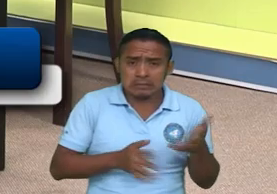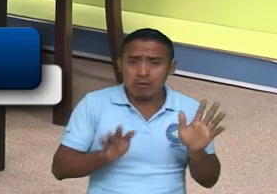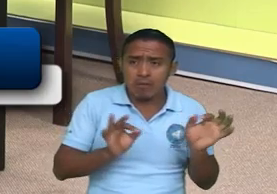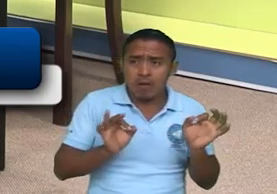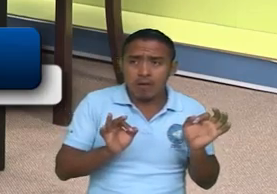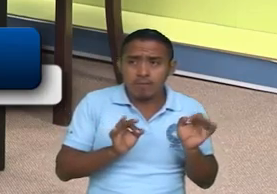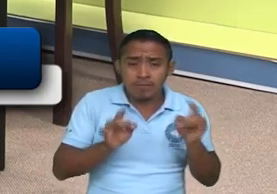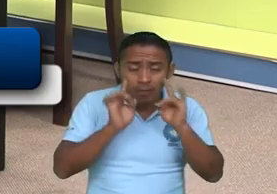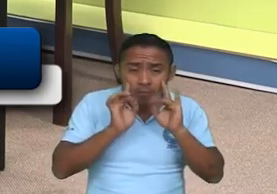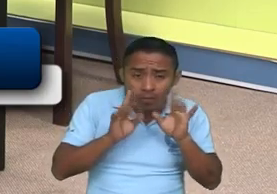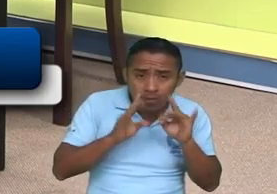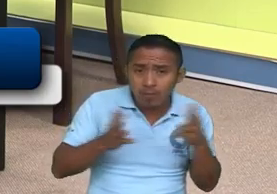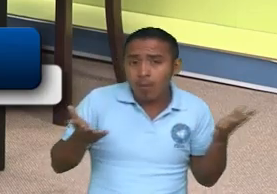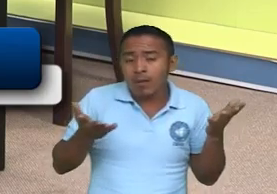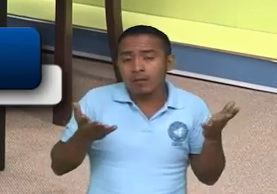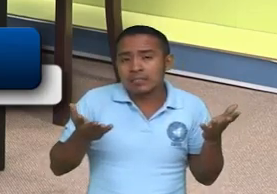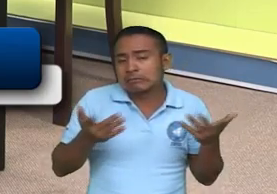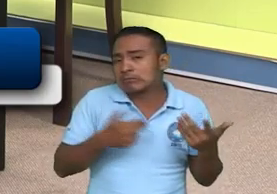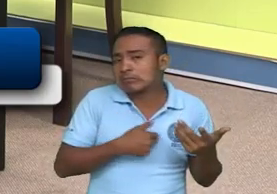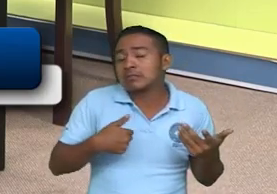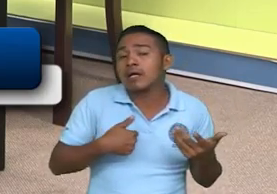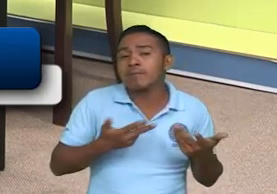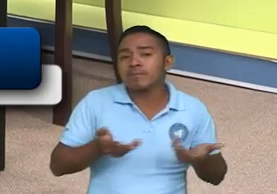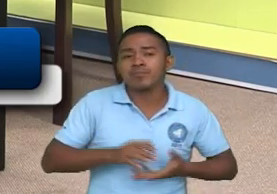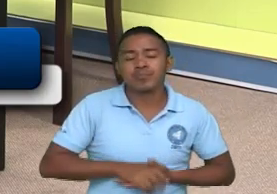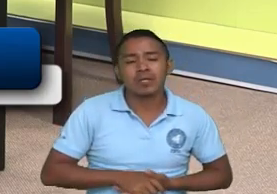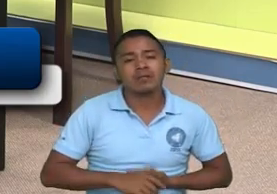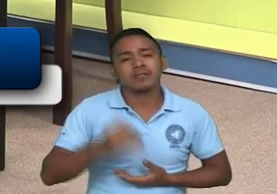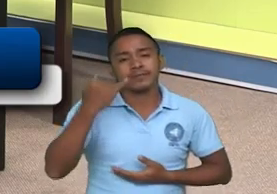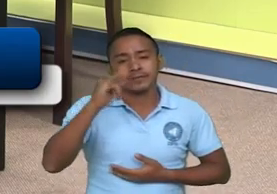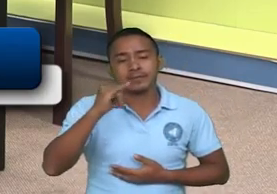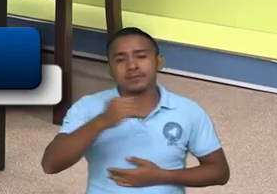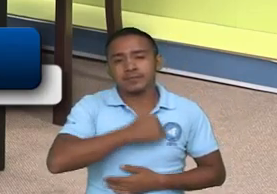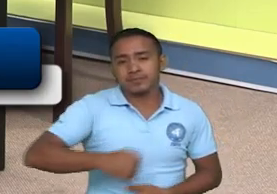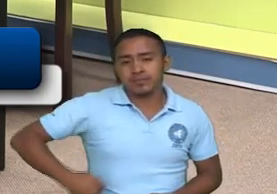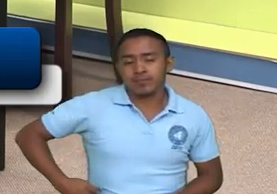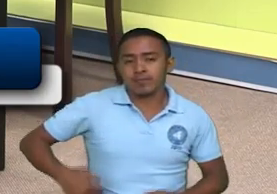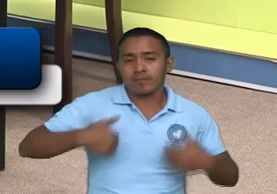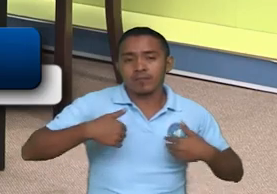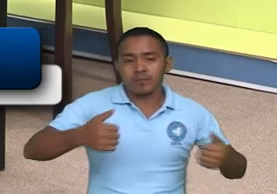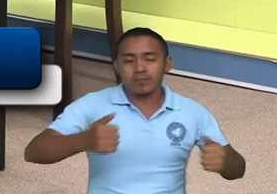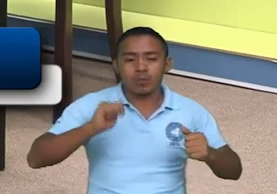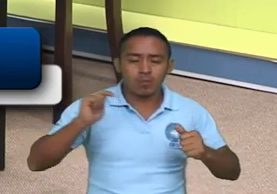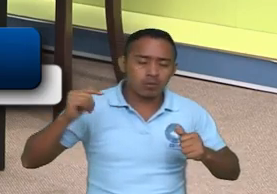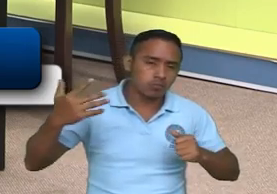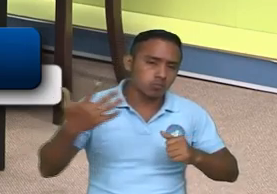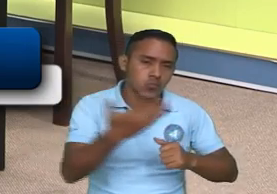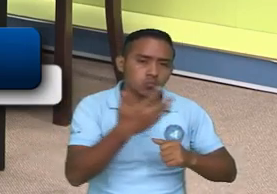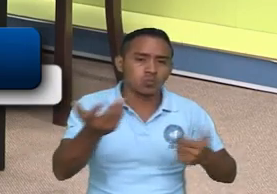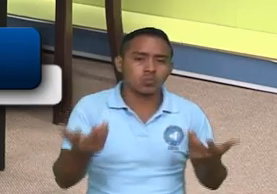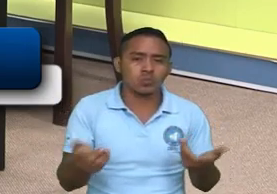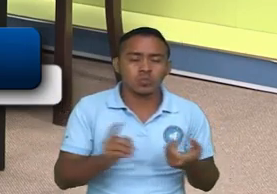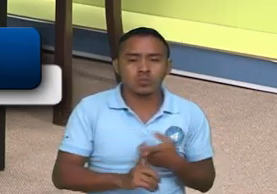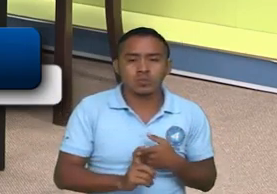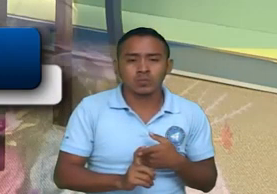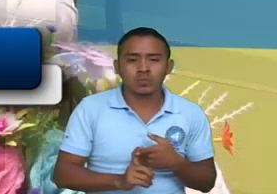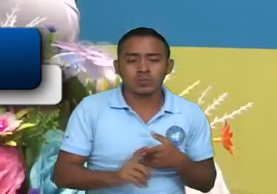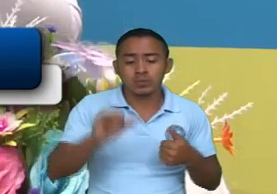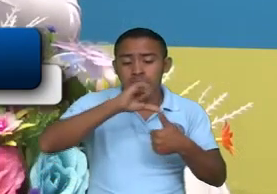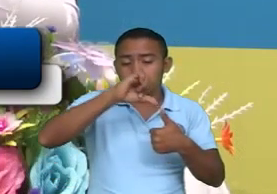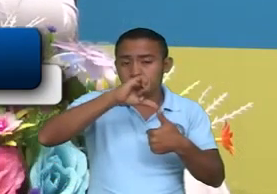hacer para saber si mi hijo, bueno, si nació prematuro, de pronto te puede entrar la paranoia, ay, Dios mío, ahora